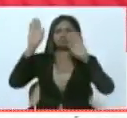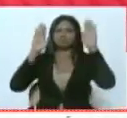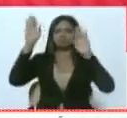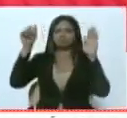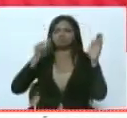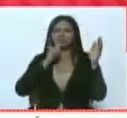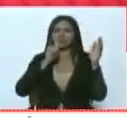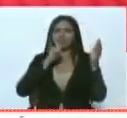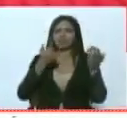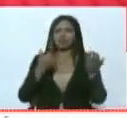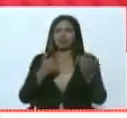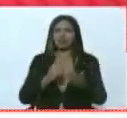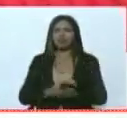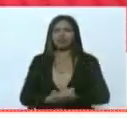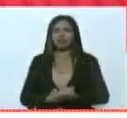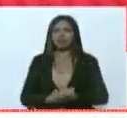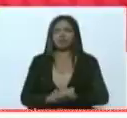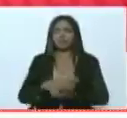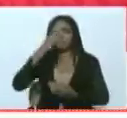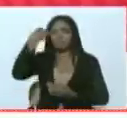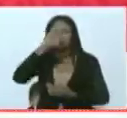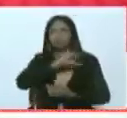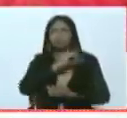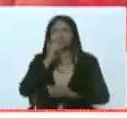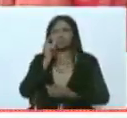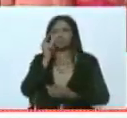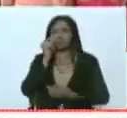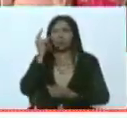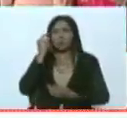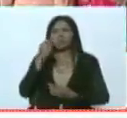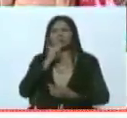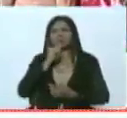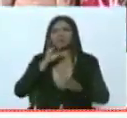son milicianos y milicianas.